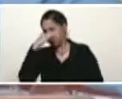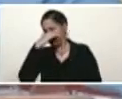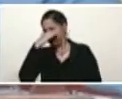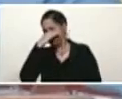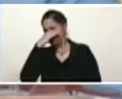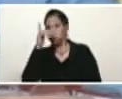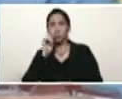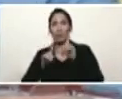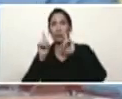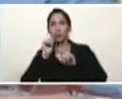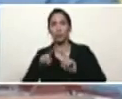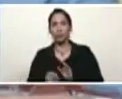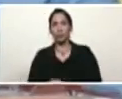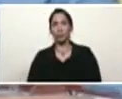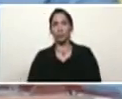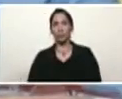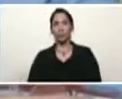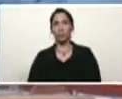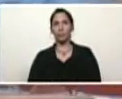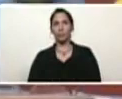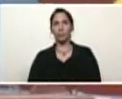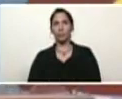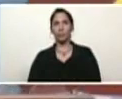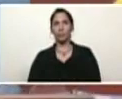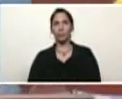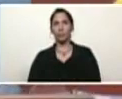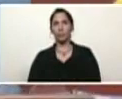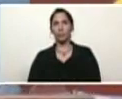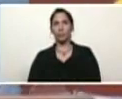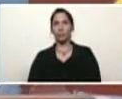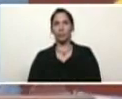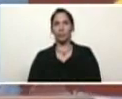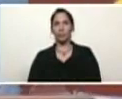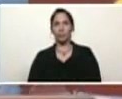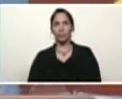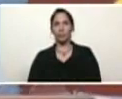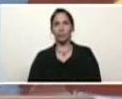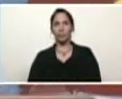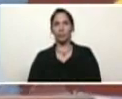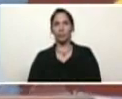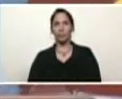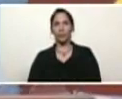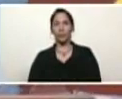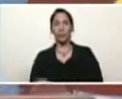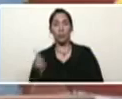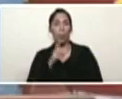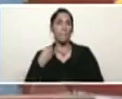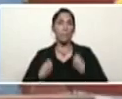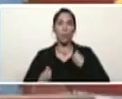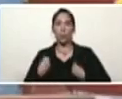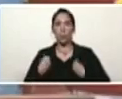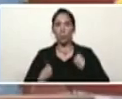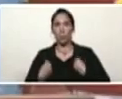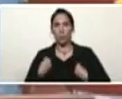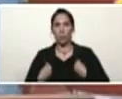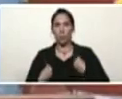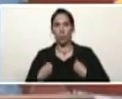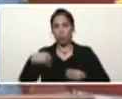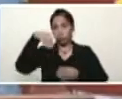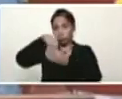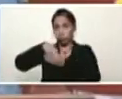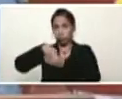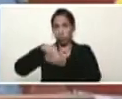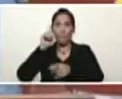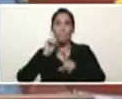tan mentirosos que no se preocupan en meter su